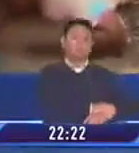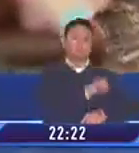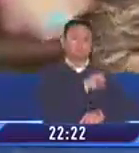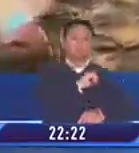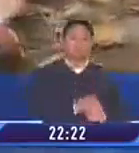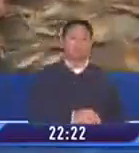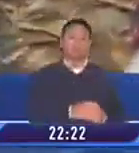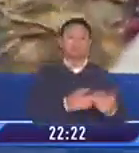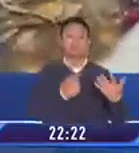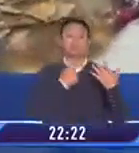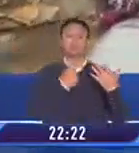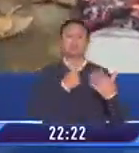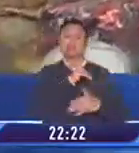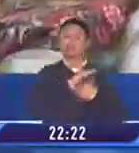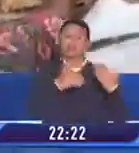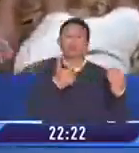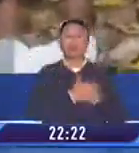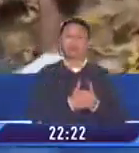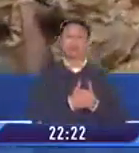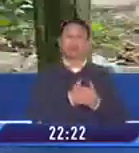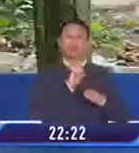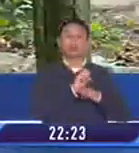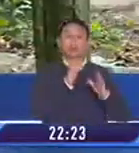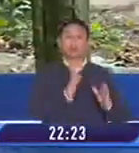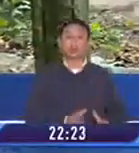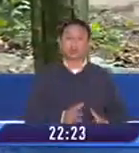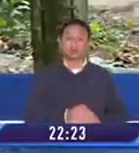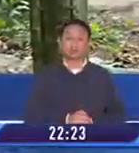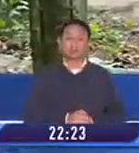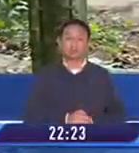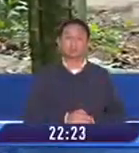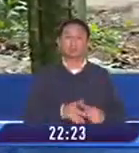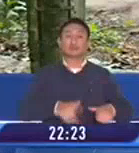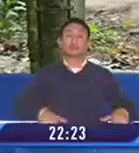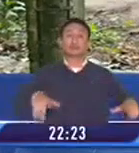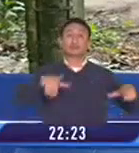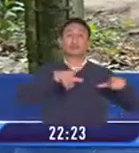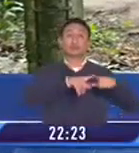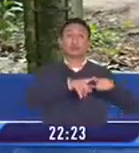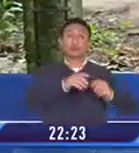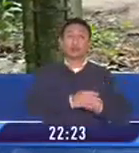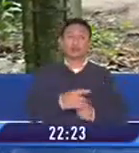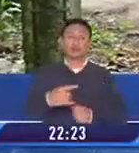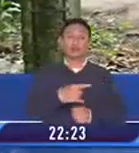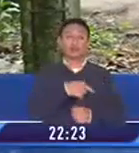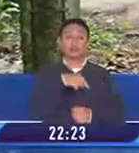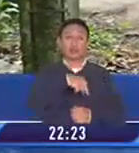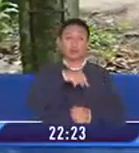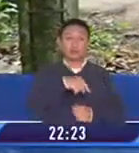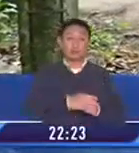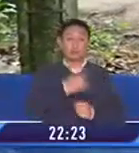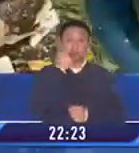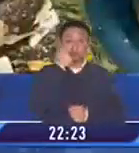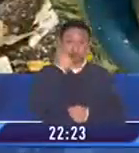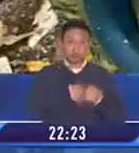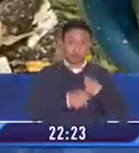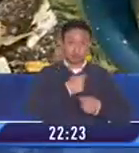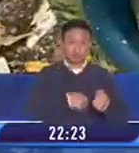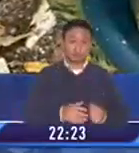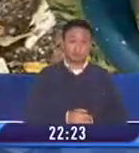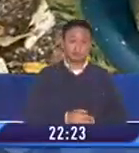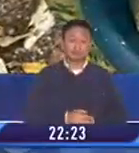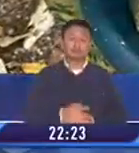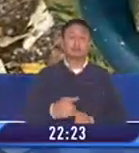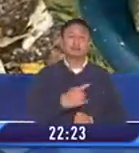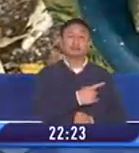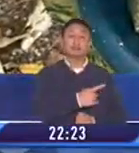Eran 6 y todos ecuatorianos. Esto sucedió en un lugar donde aparentemente funciona el microtráfico de drogas. Ante esta captura